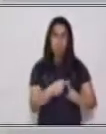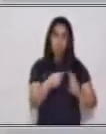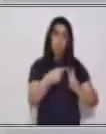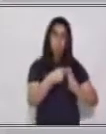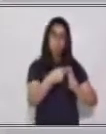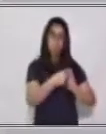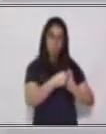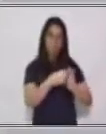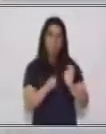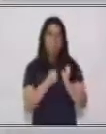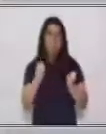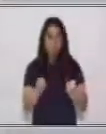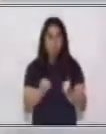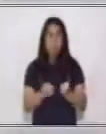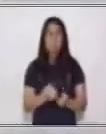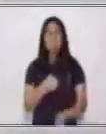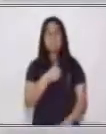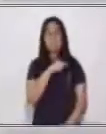parábola.